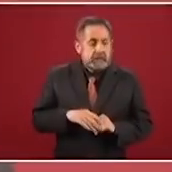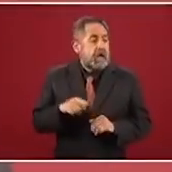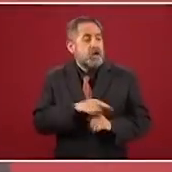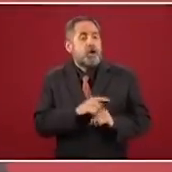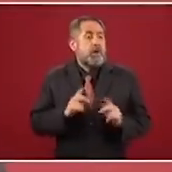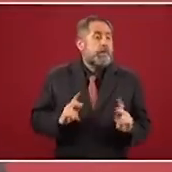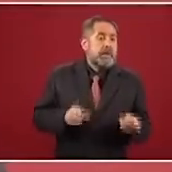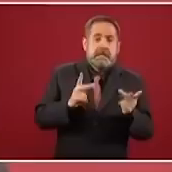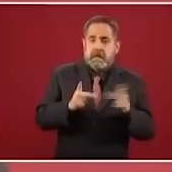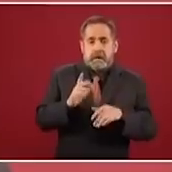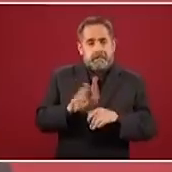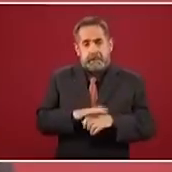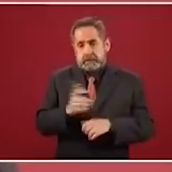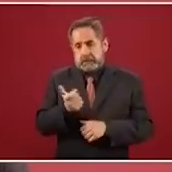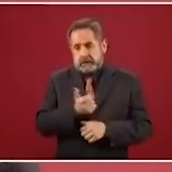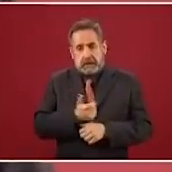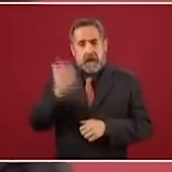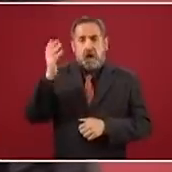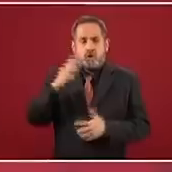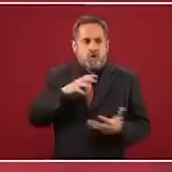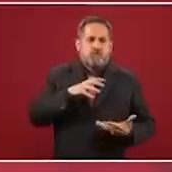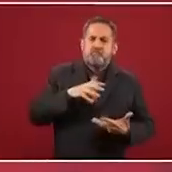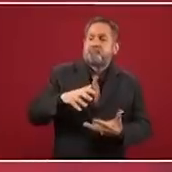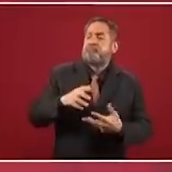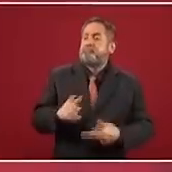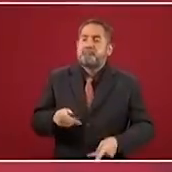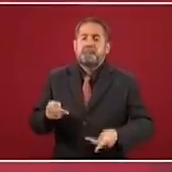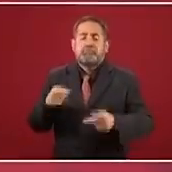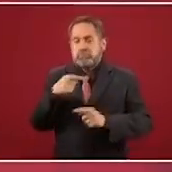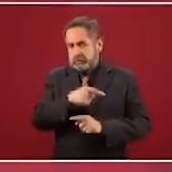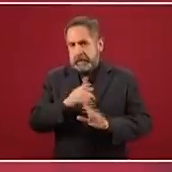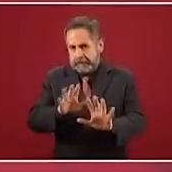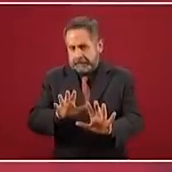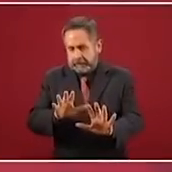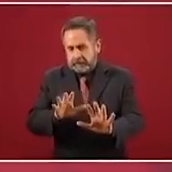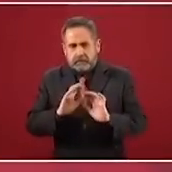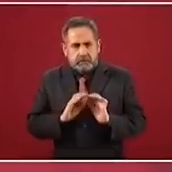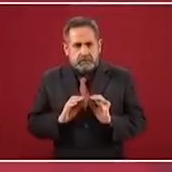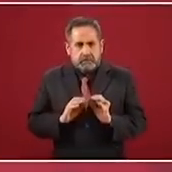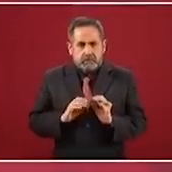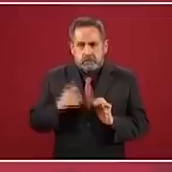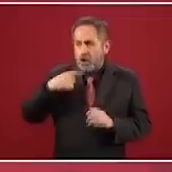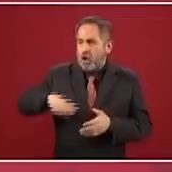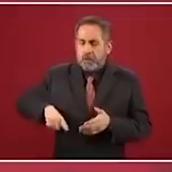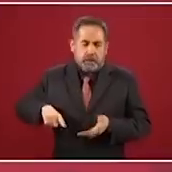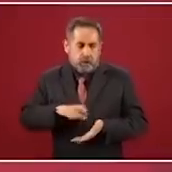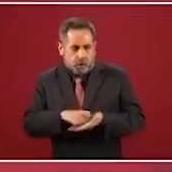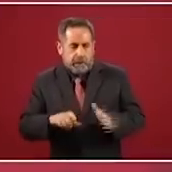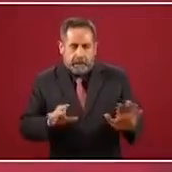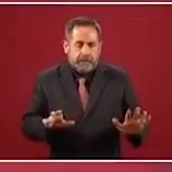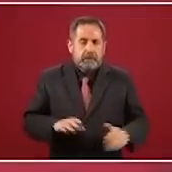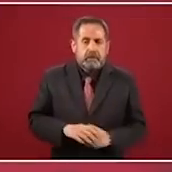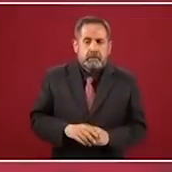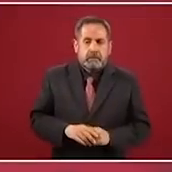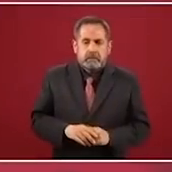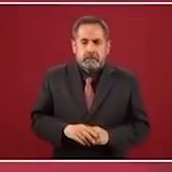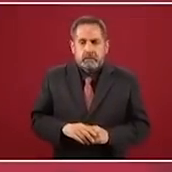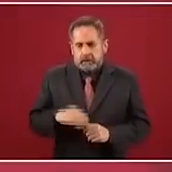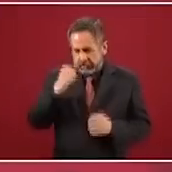vendían el mayor volumen de medicamentos al gobierno. Lo